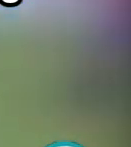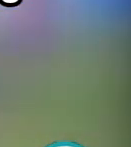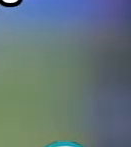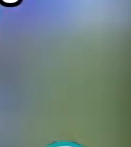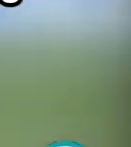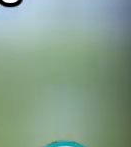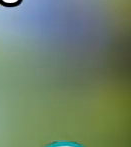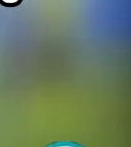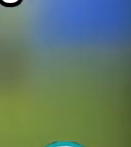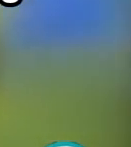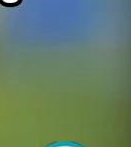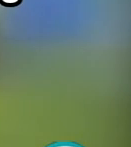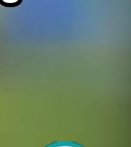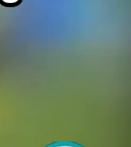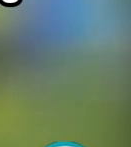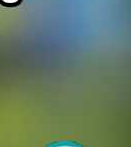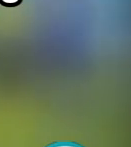¡Gol! ¡Carballo!